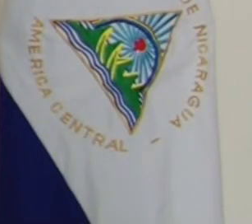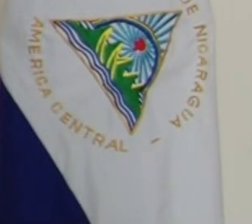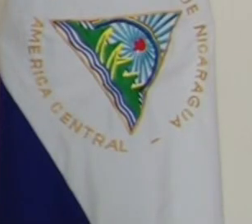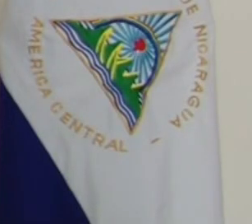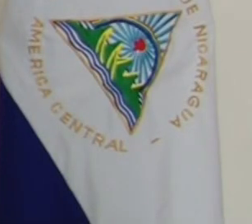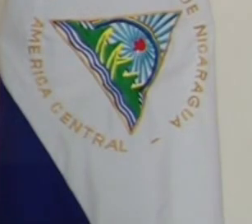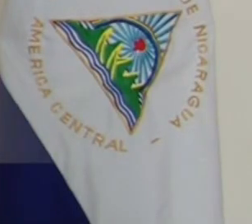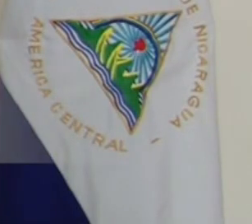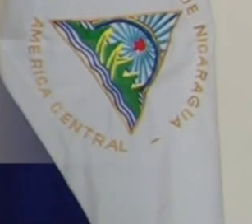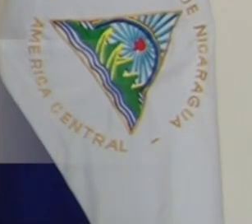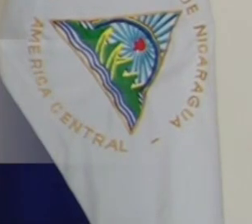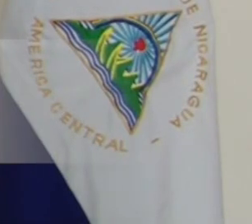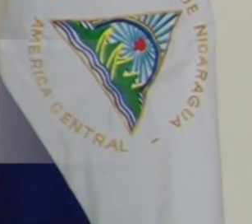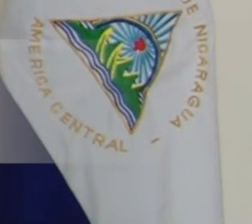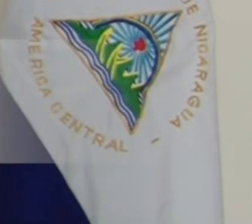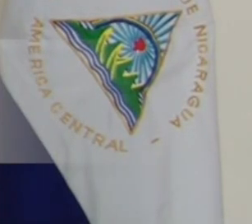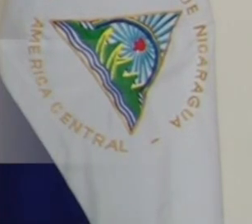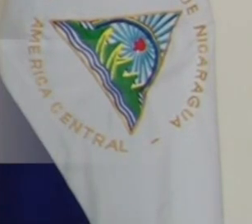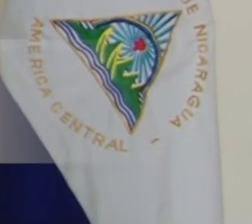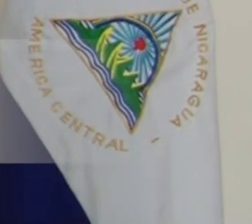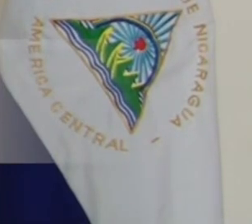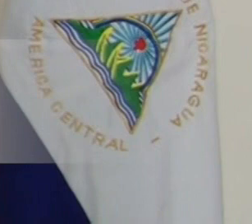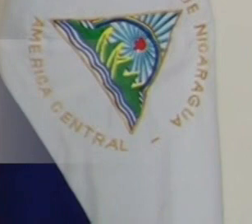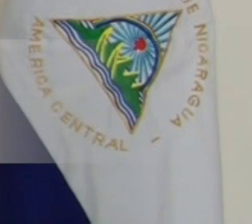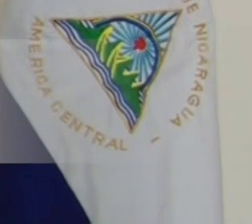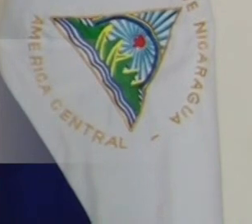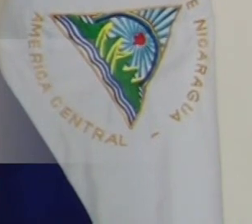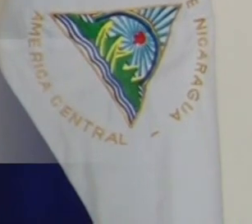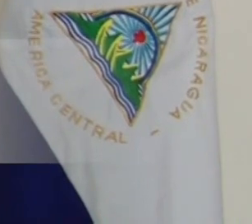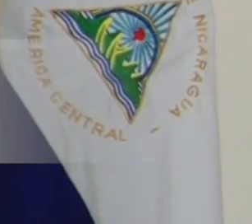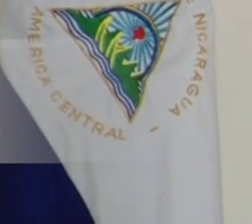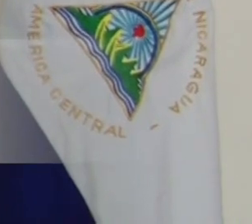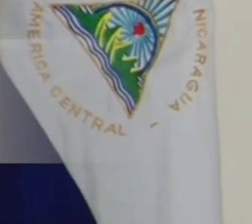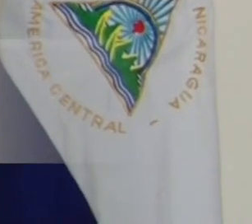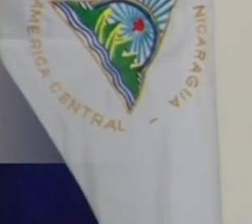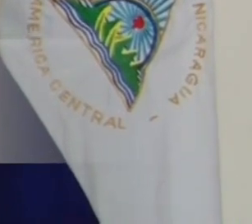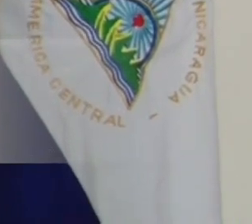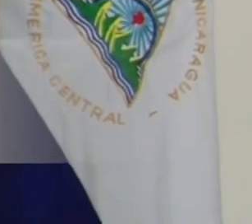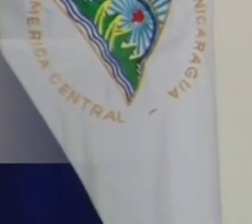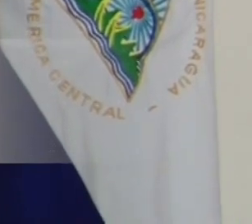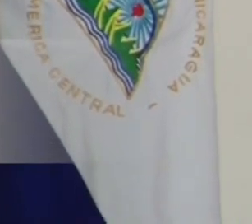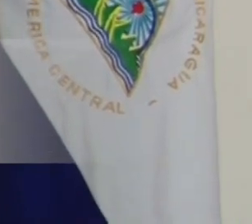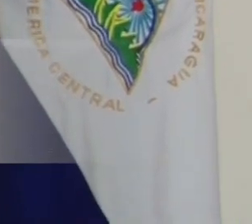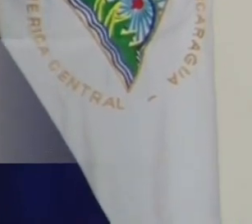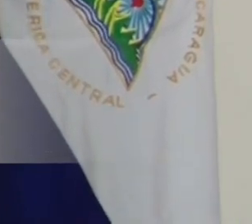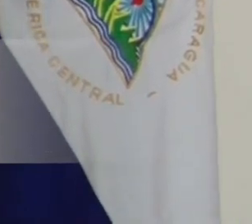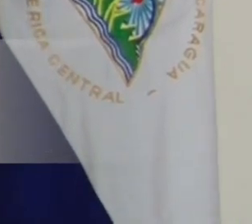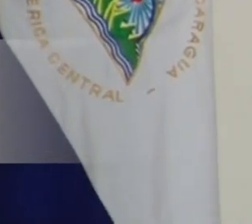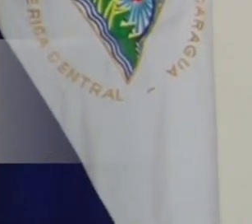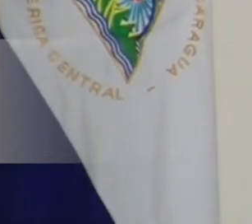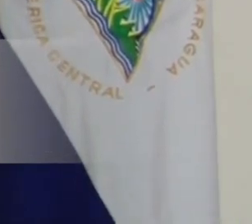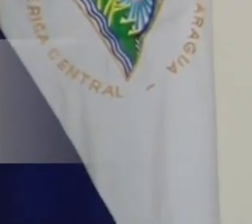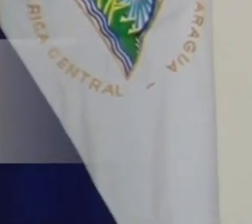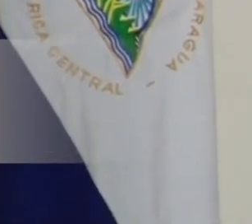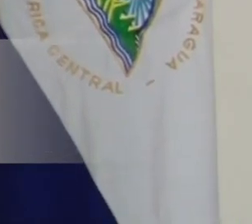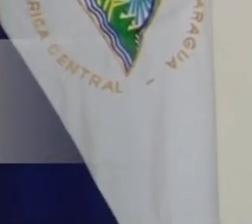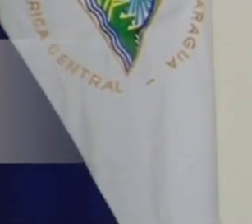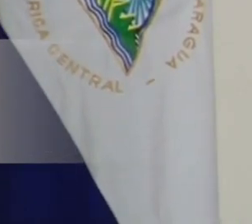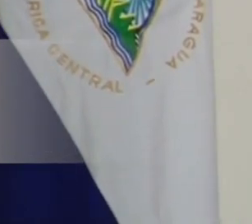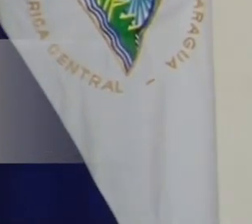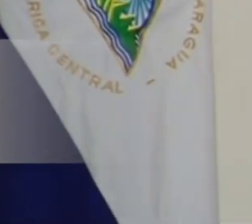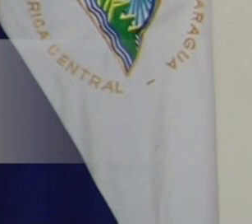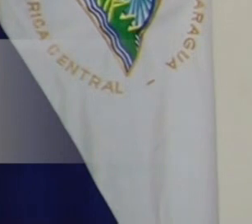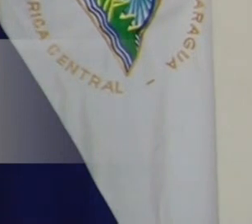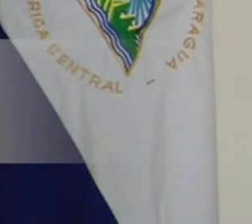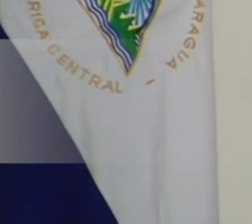Creemos que es un momento para poder continuar cultivando la unidad familiar